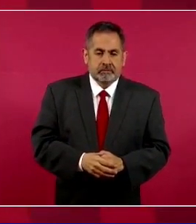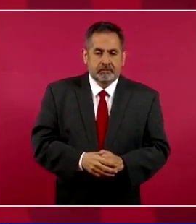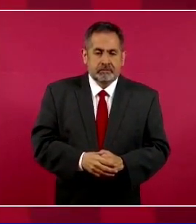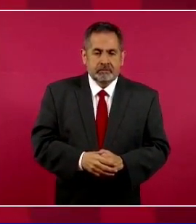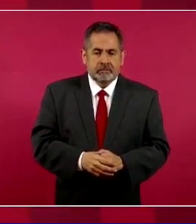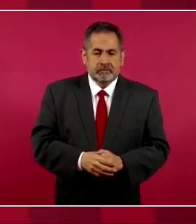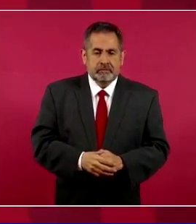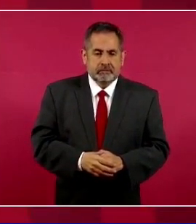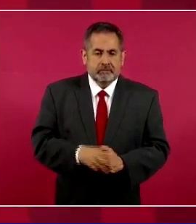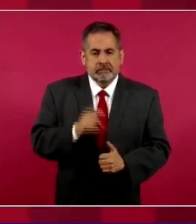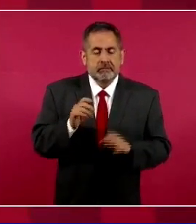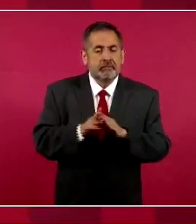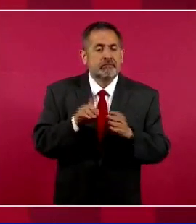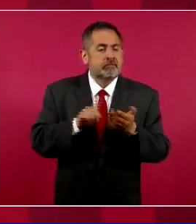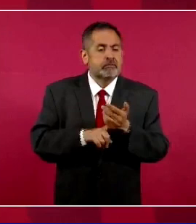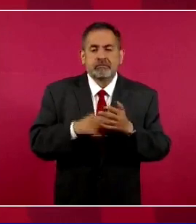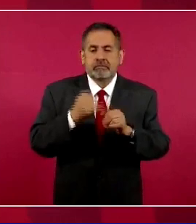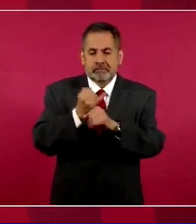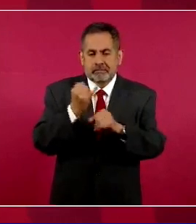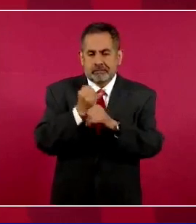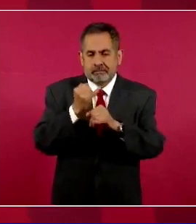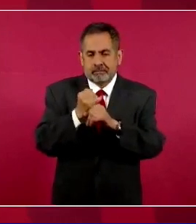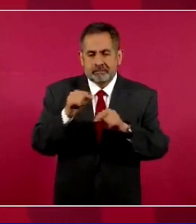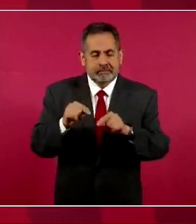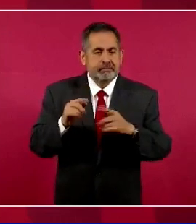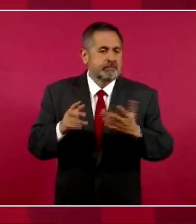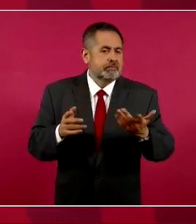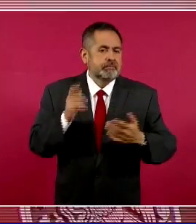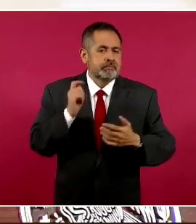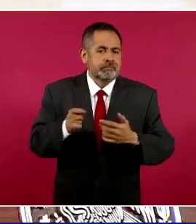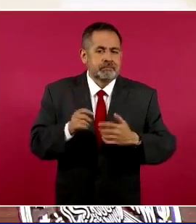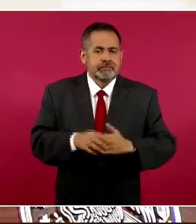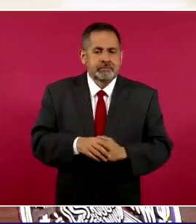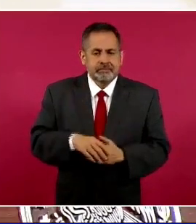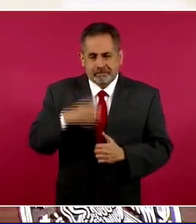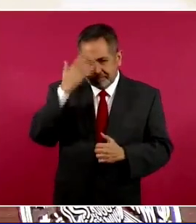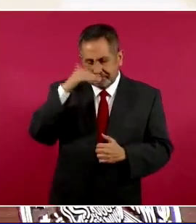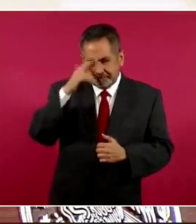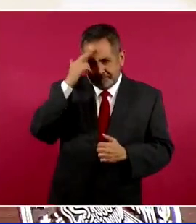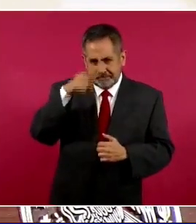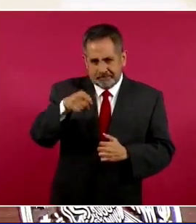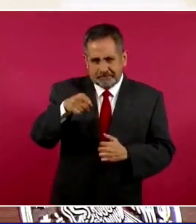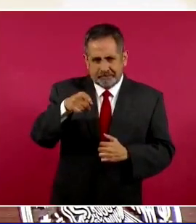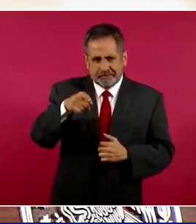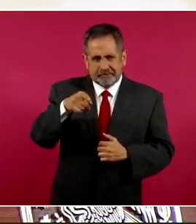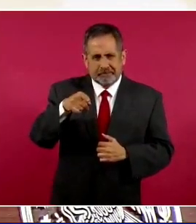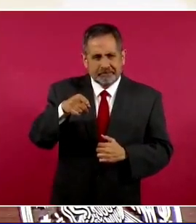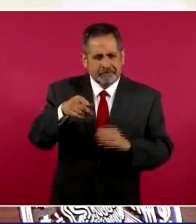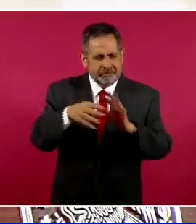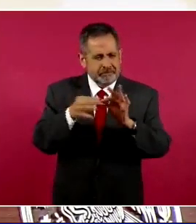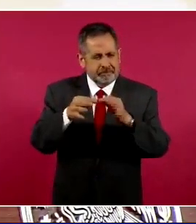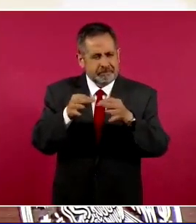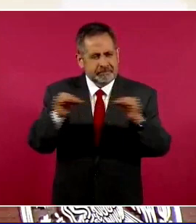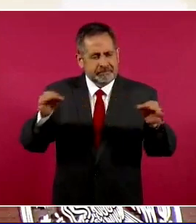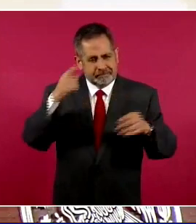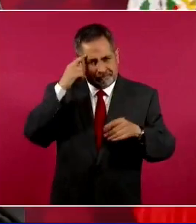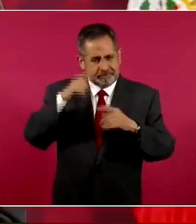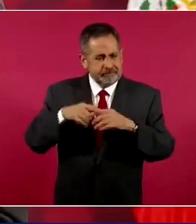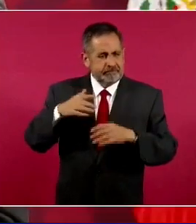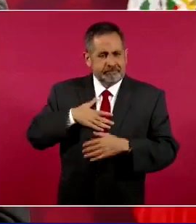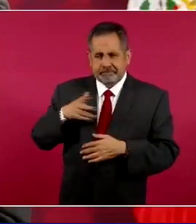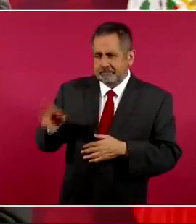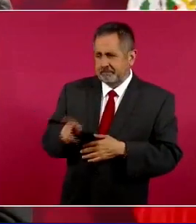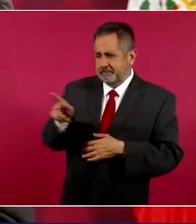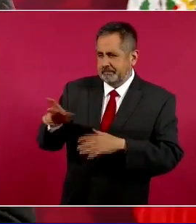en el caso de las redes, aplica aquella frase de mi